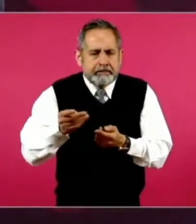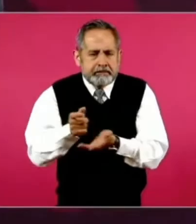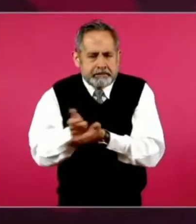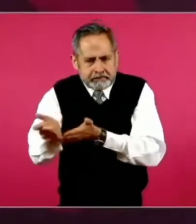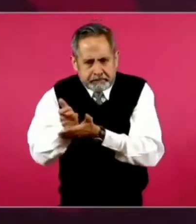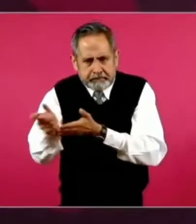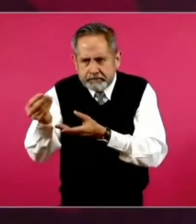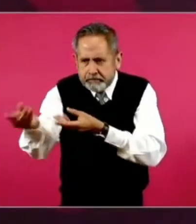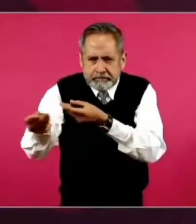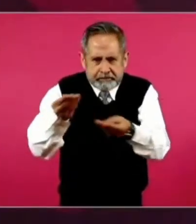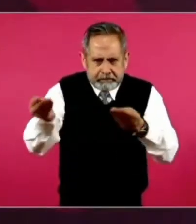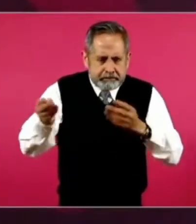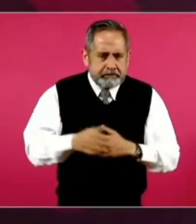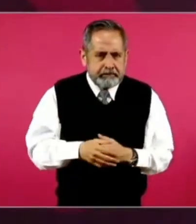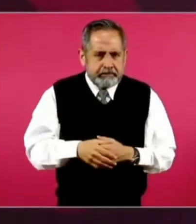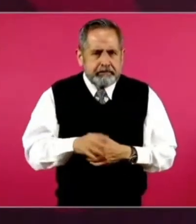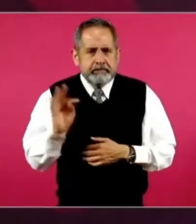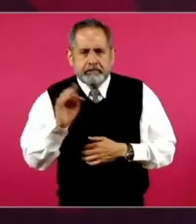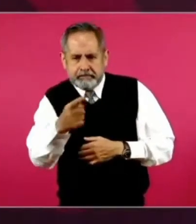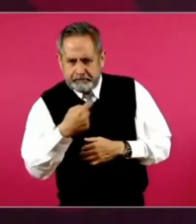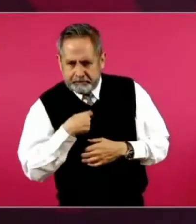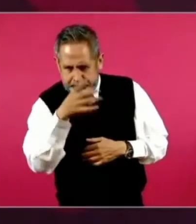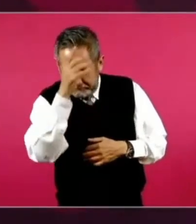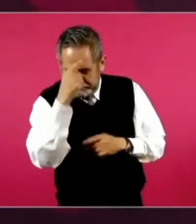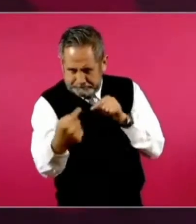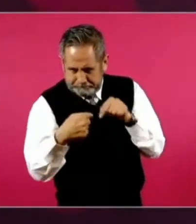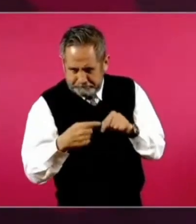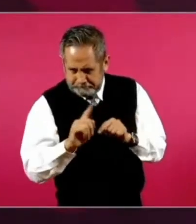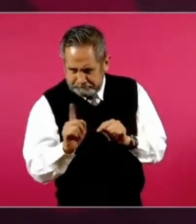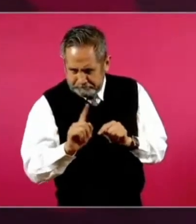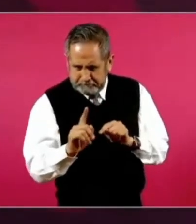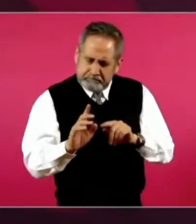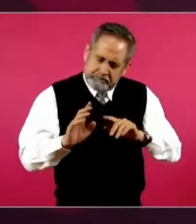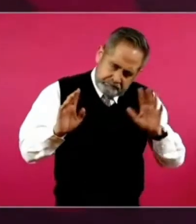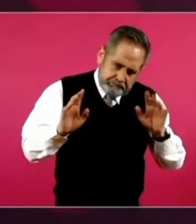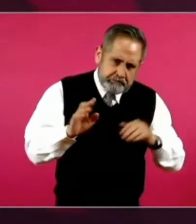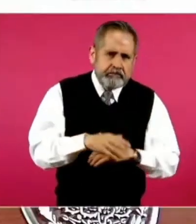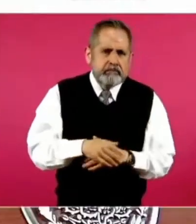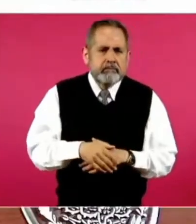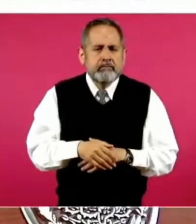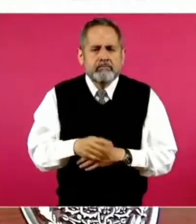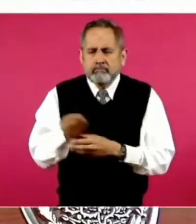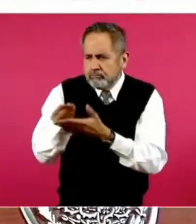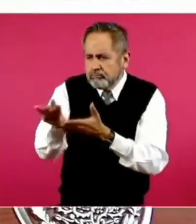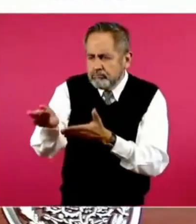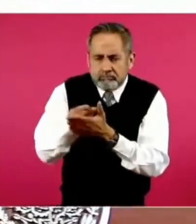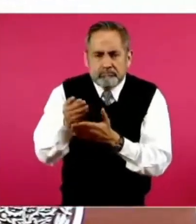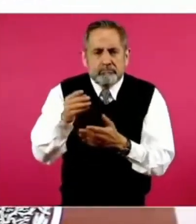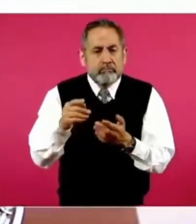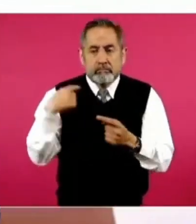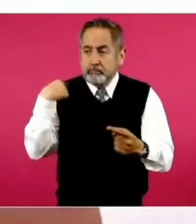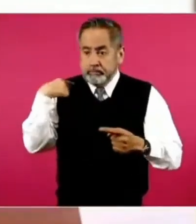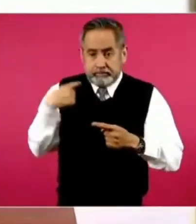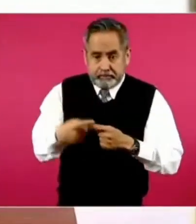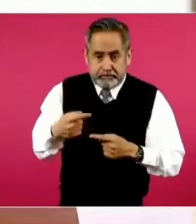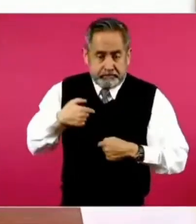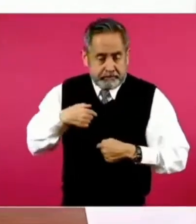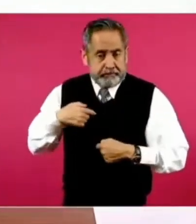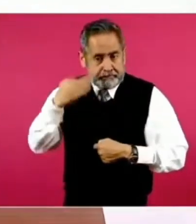A lo mejor no vamos a coincidir contigo, ¿sí?, pero en el tiempo que